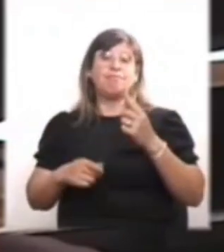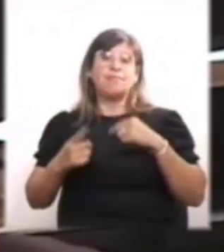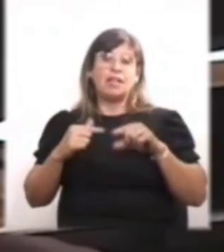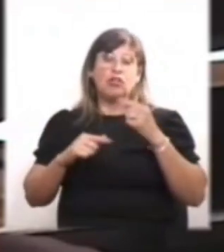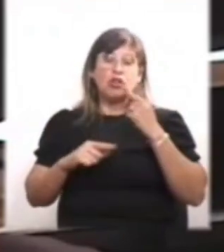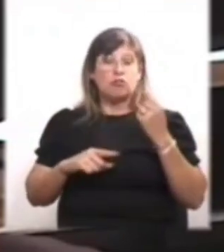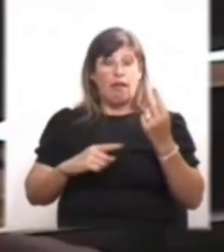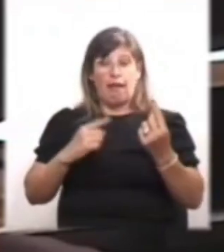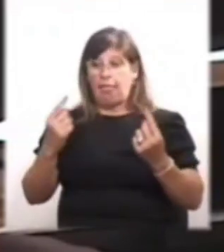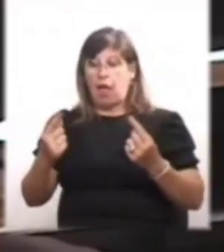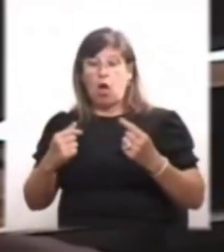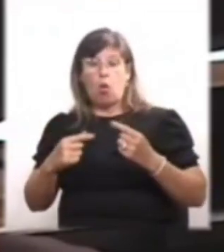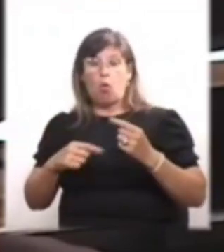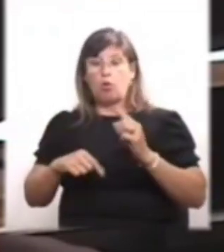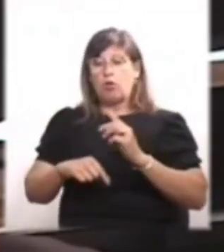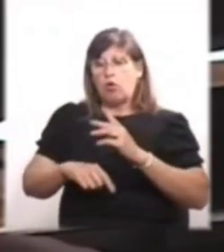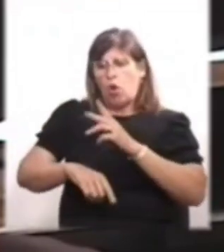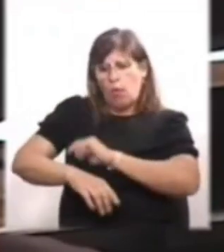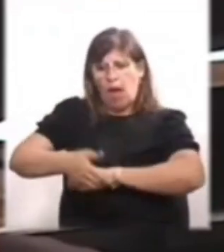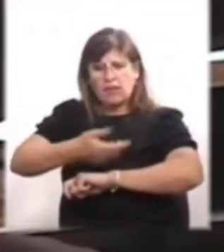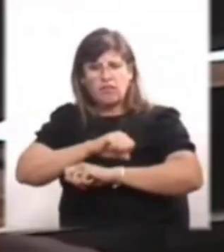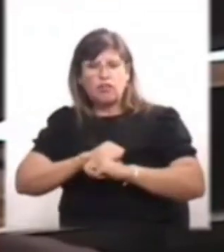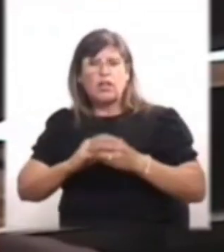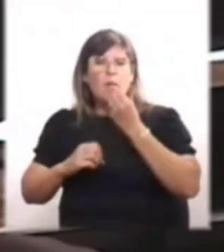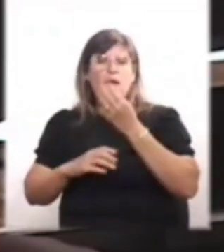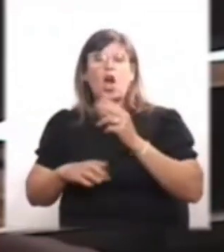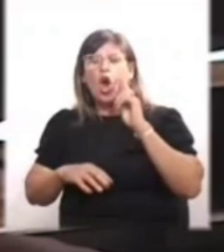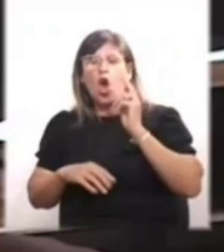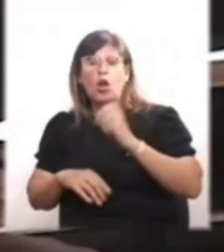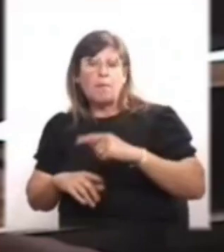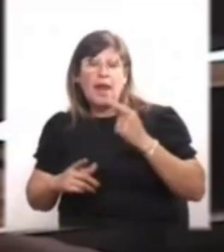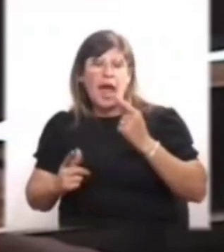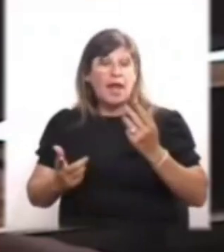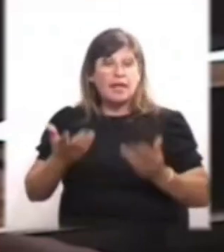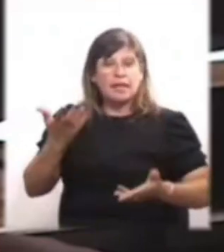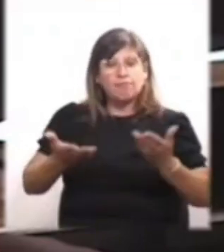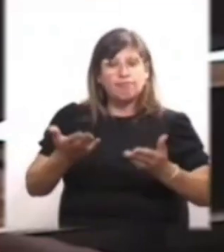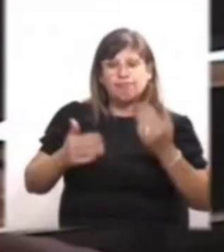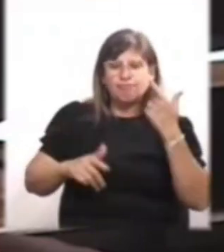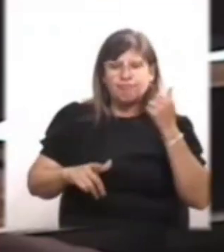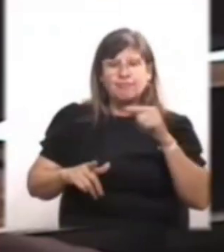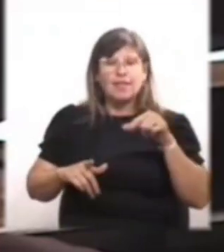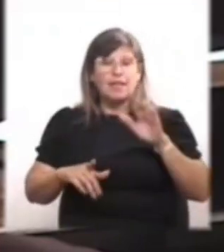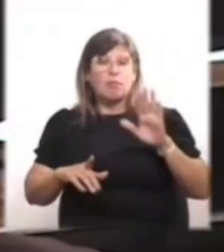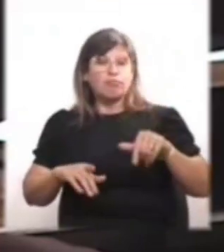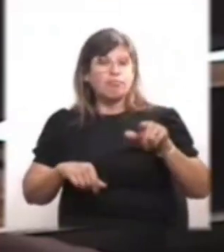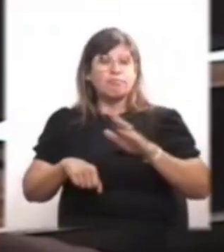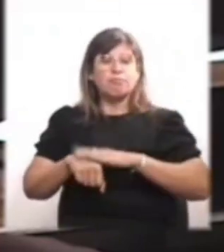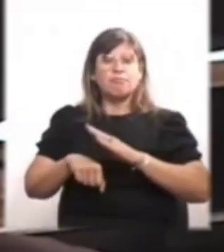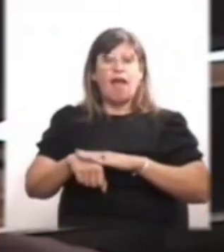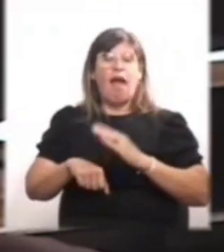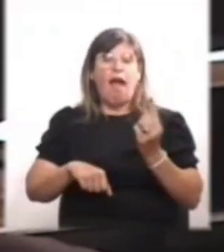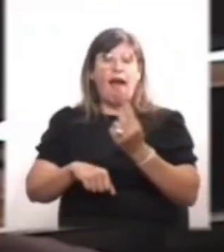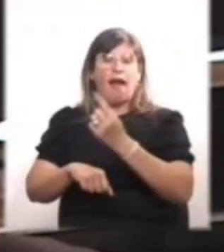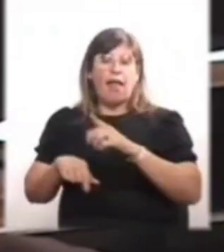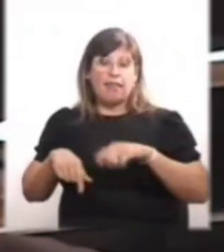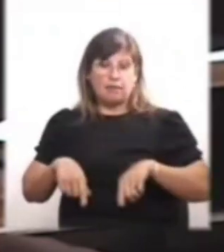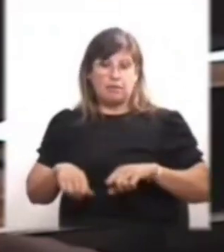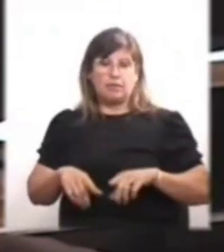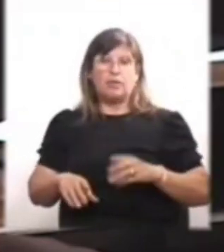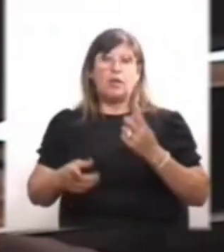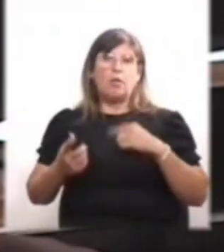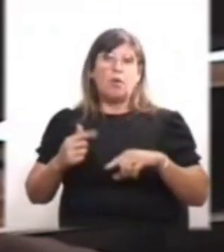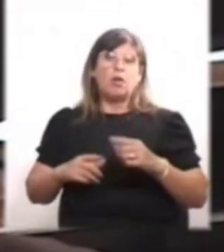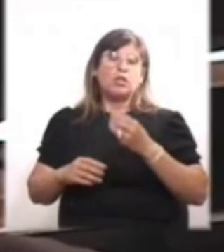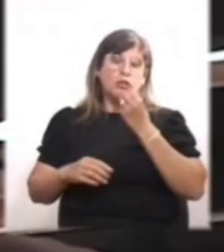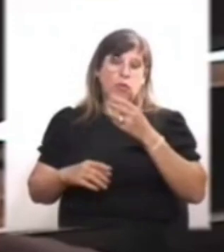cada cual va a esforzarse en tener mejores planes y enfocarse en lo que realmente le compete a cada cartera. Por eso creo que vamos a mejorar